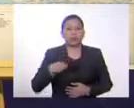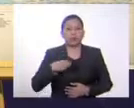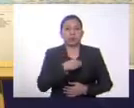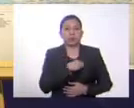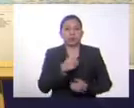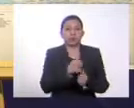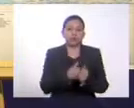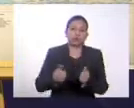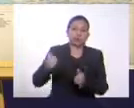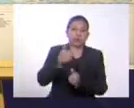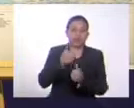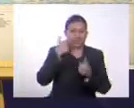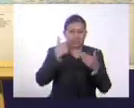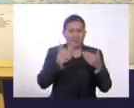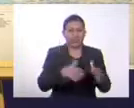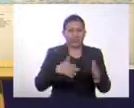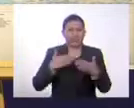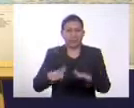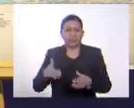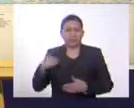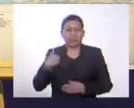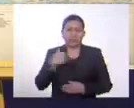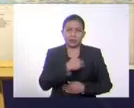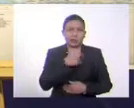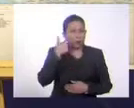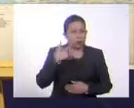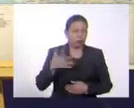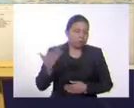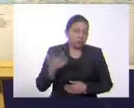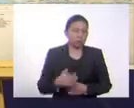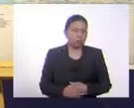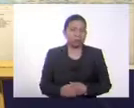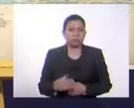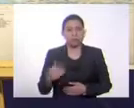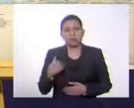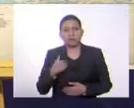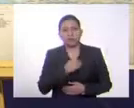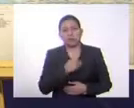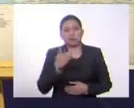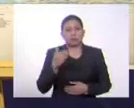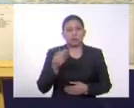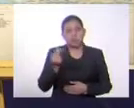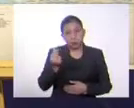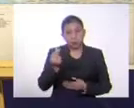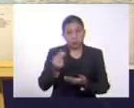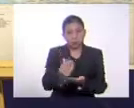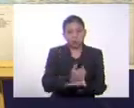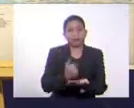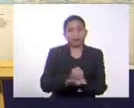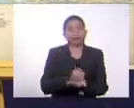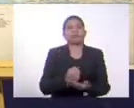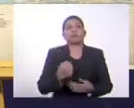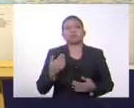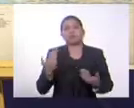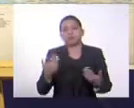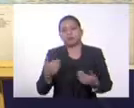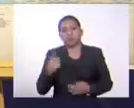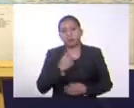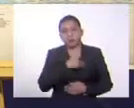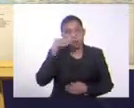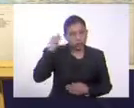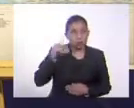un Ministerio de Economía, un Ministerio de Educación, un Ministerio de Salud, un Ministerio de Obras Públicas, entre otros.